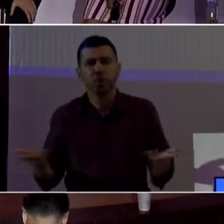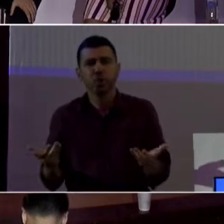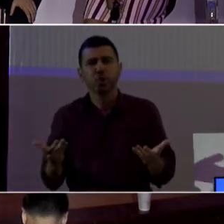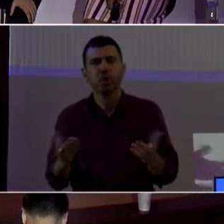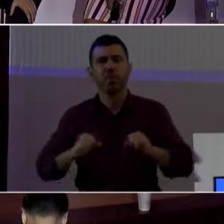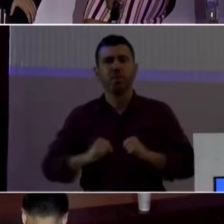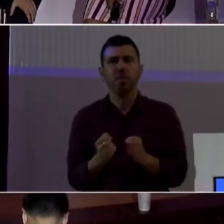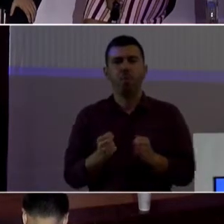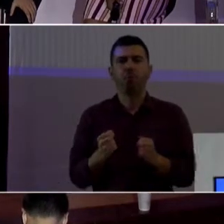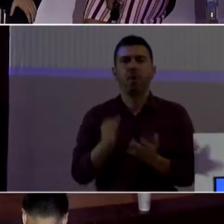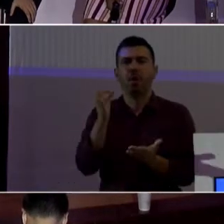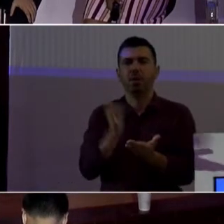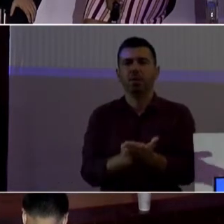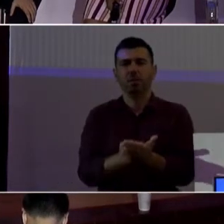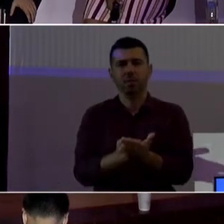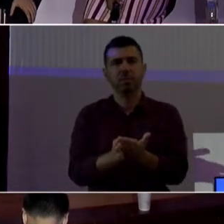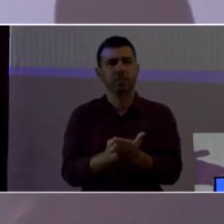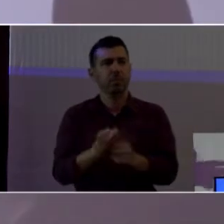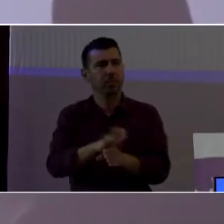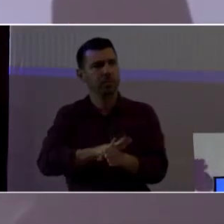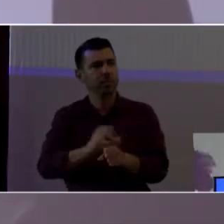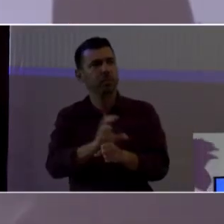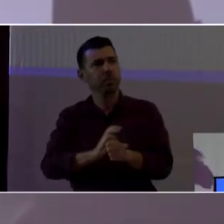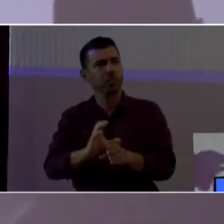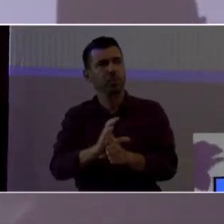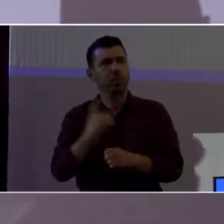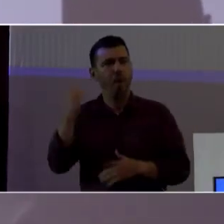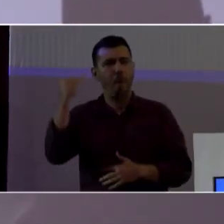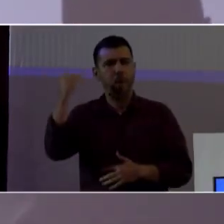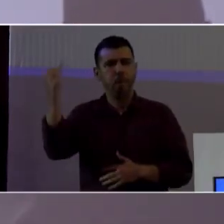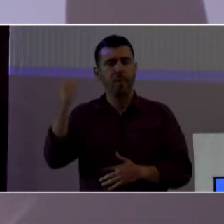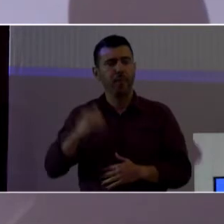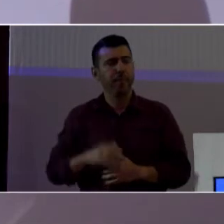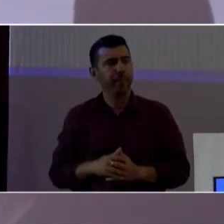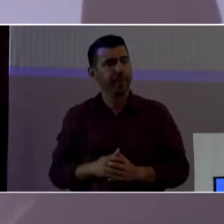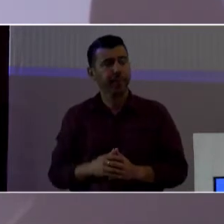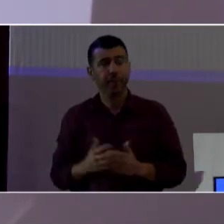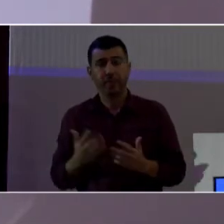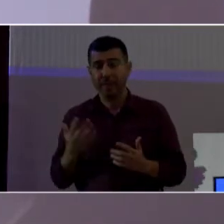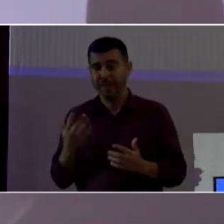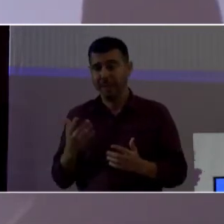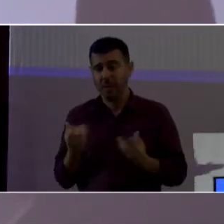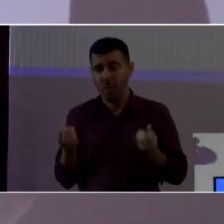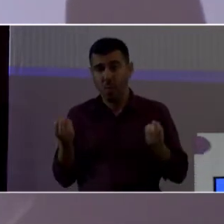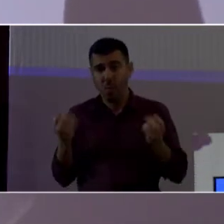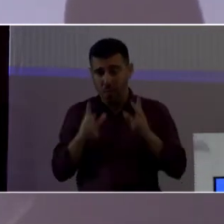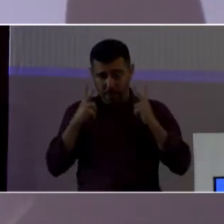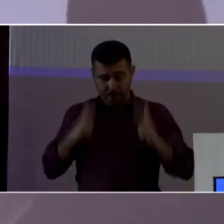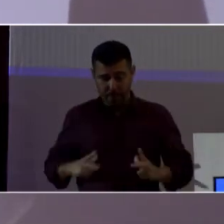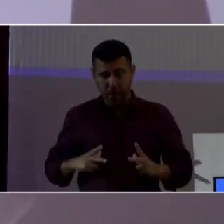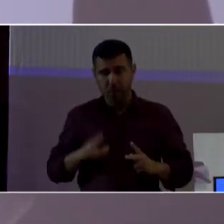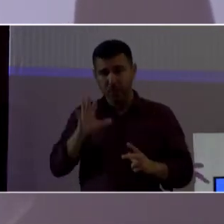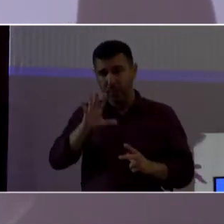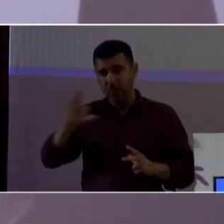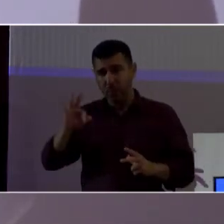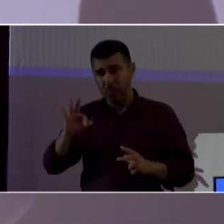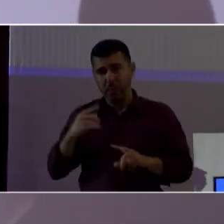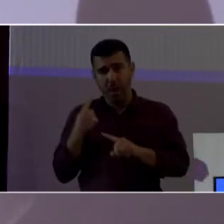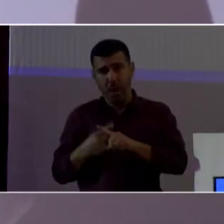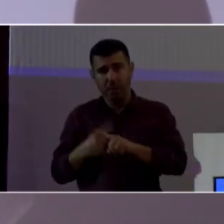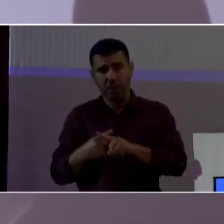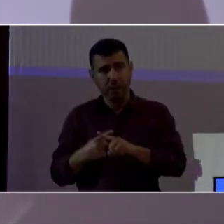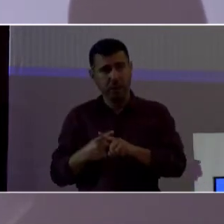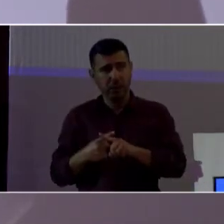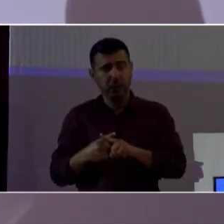Bogotá. Está conformada, como les decía, por 53 hombres y mujeres antiguos guerrilleros de las FARC-EP,